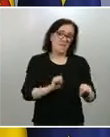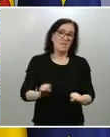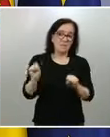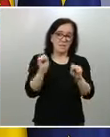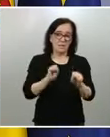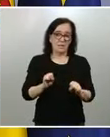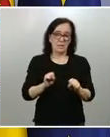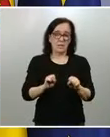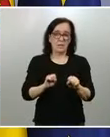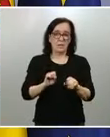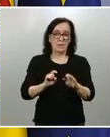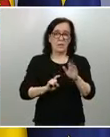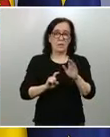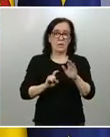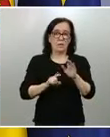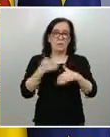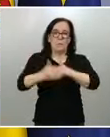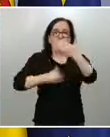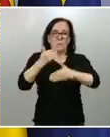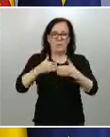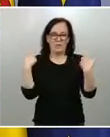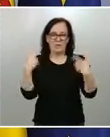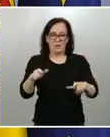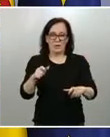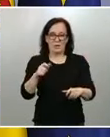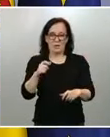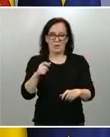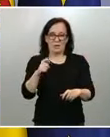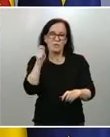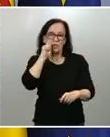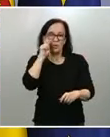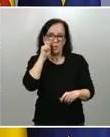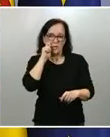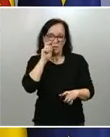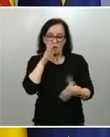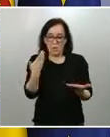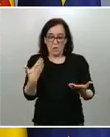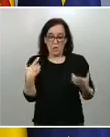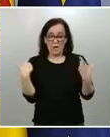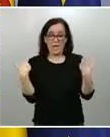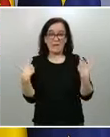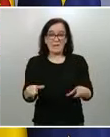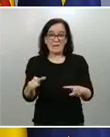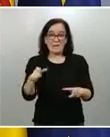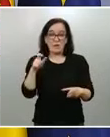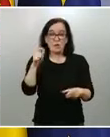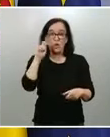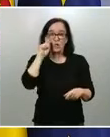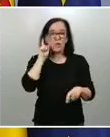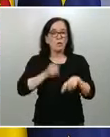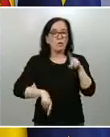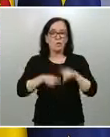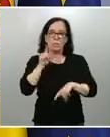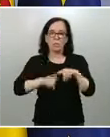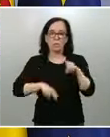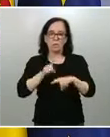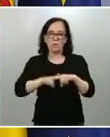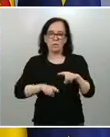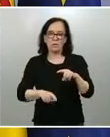turístico tiene entendido que el sector turístico depende mucho de la conectividad